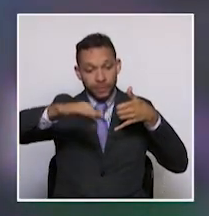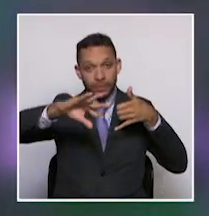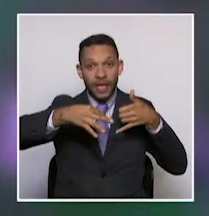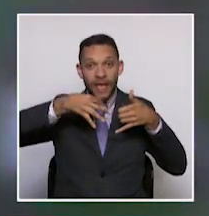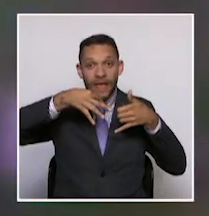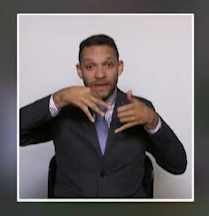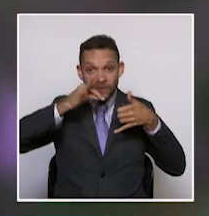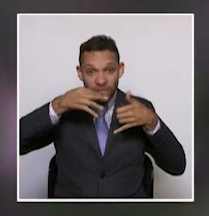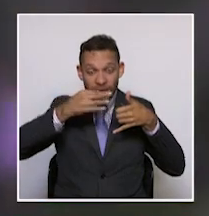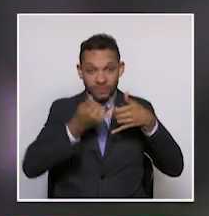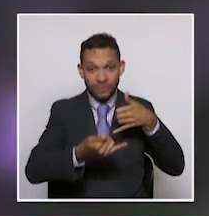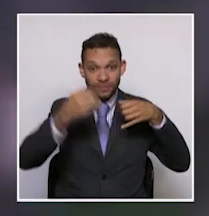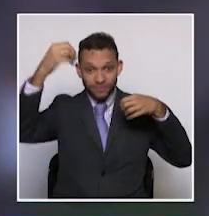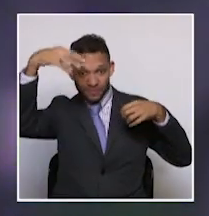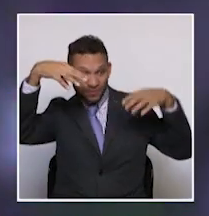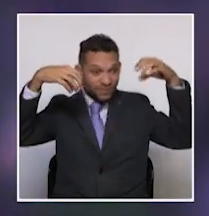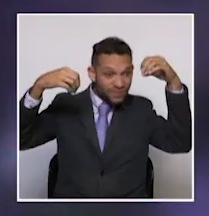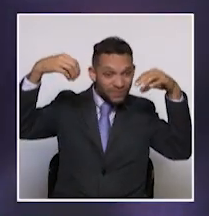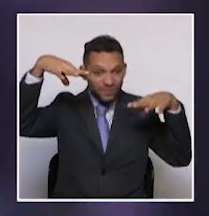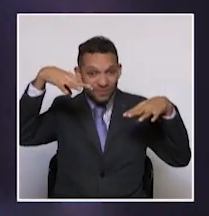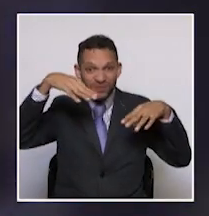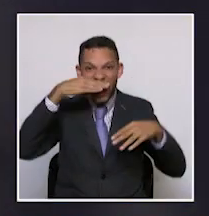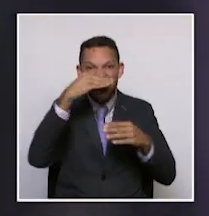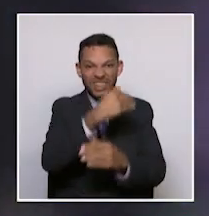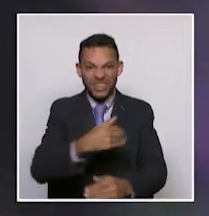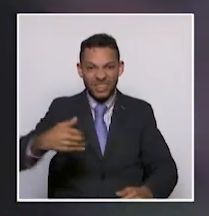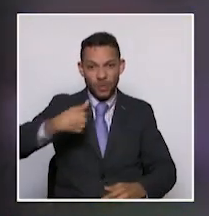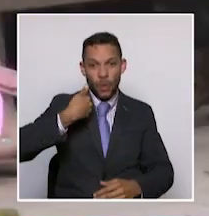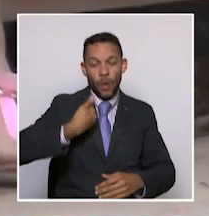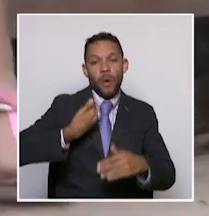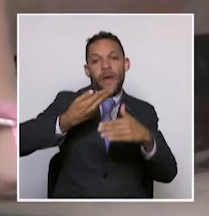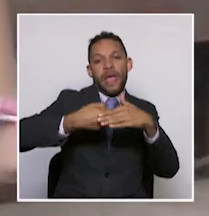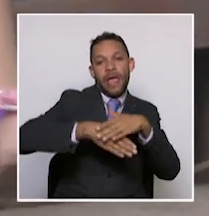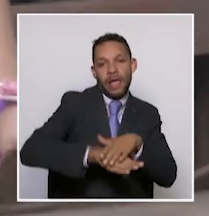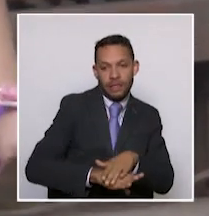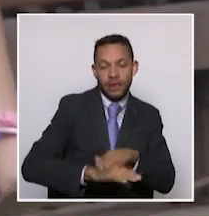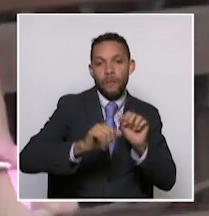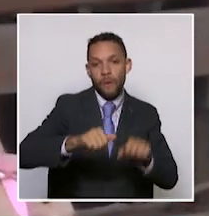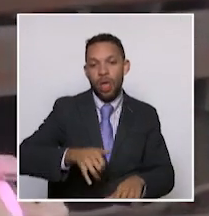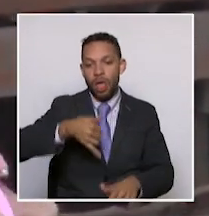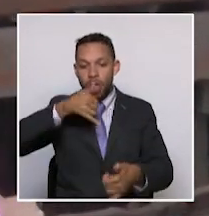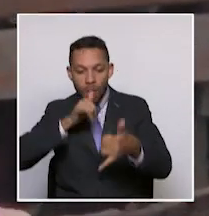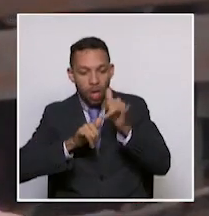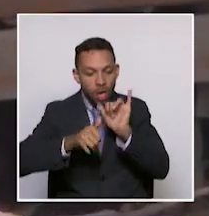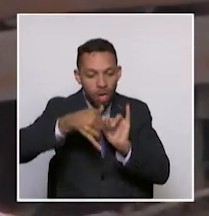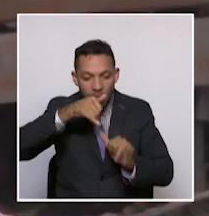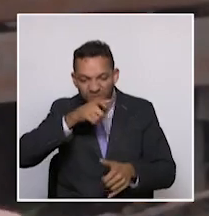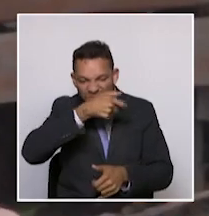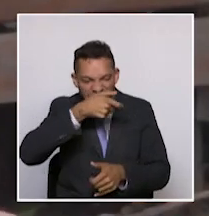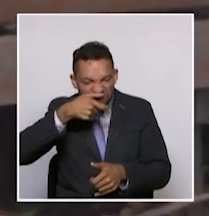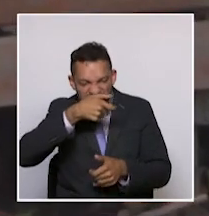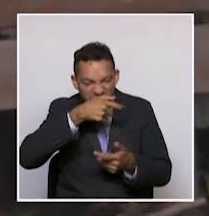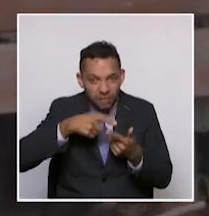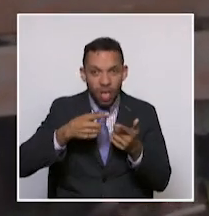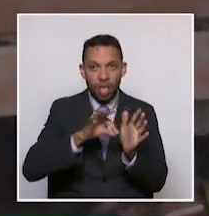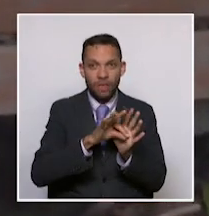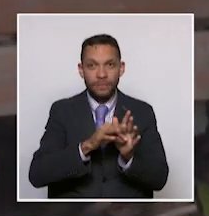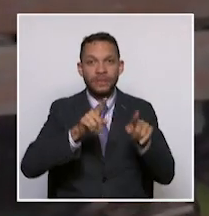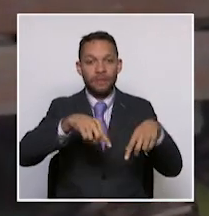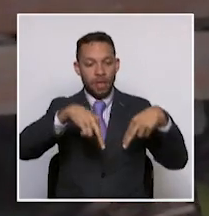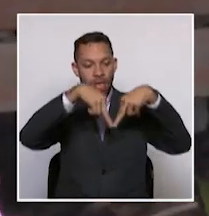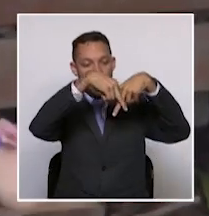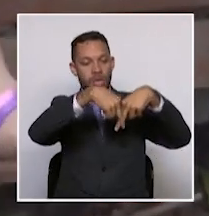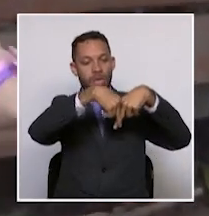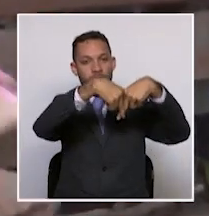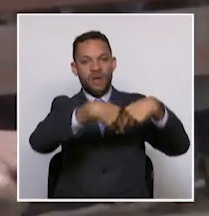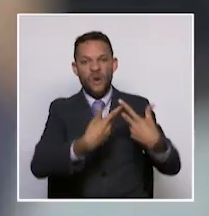rumbas infantiles llamadas chiquitecas. Allí los menores tienen fácil acceso al alcohol, drogas energizantes y hasta espectáculos sexuales. Las